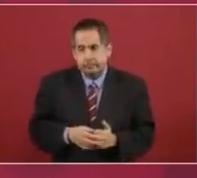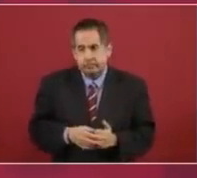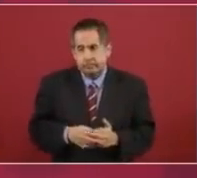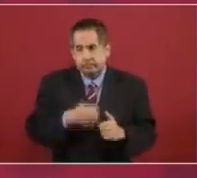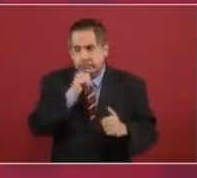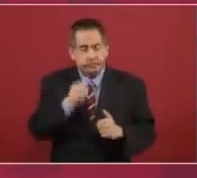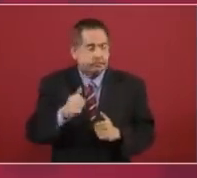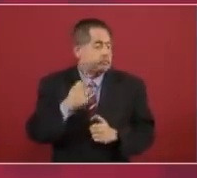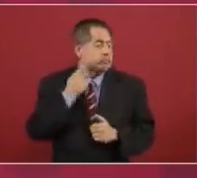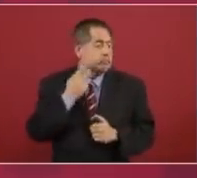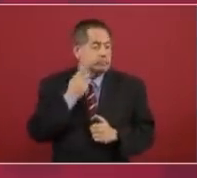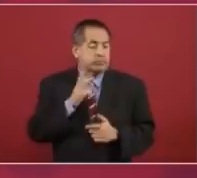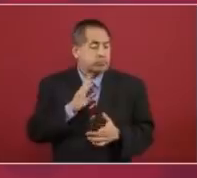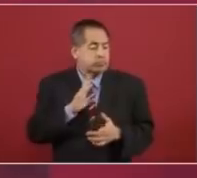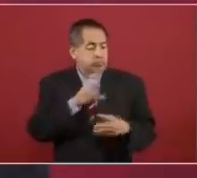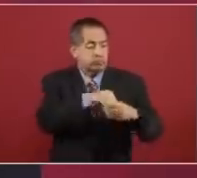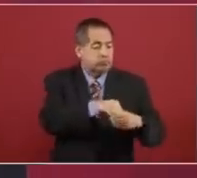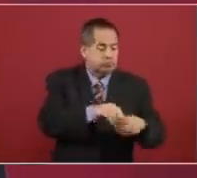nada de política